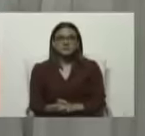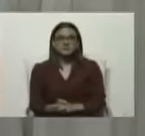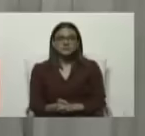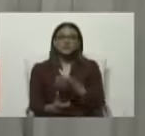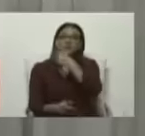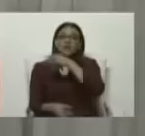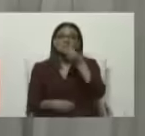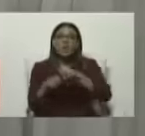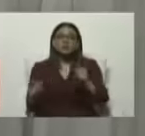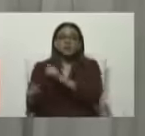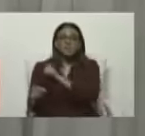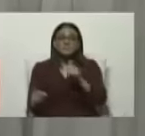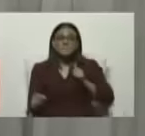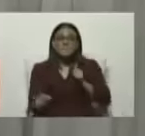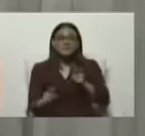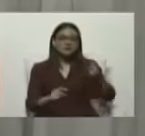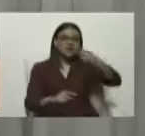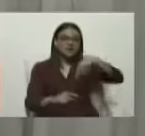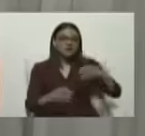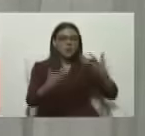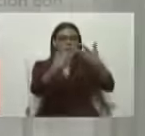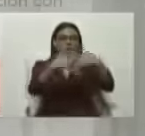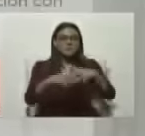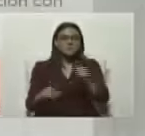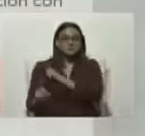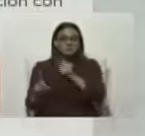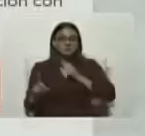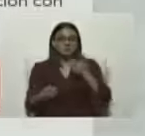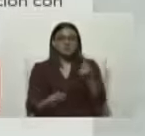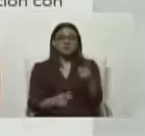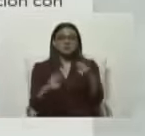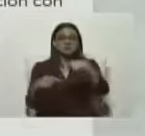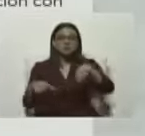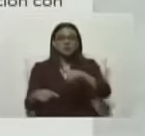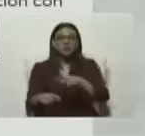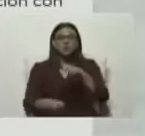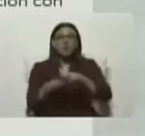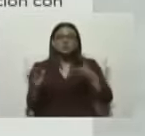privatization and reactivation of oil and gas